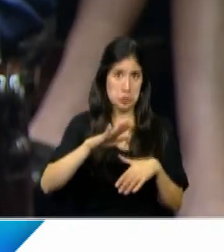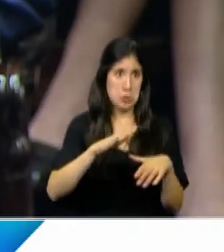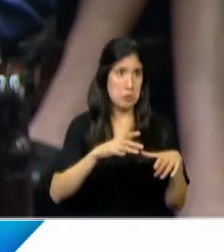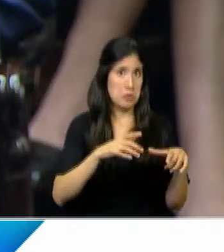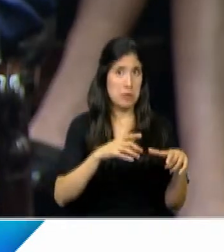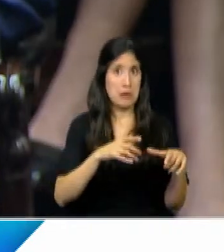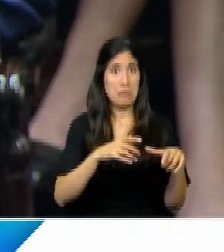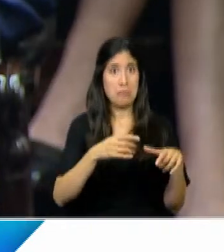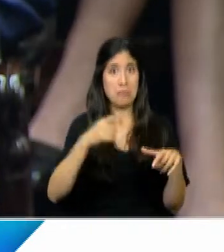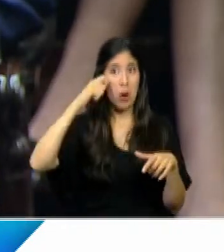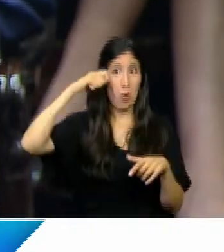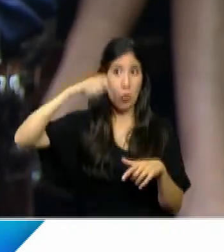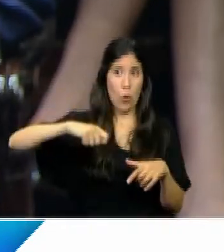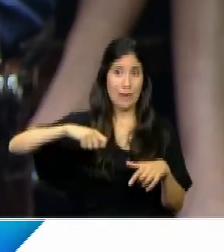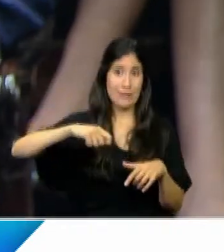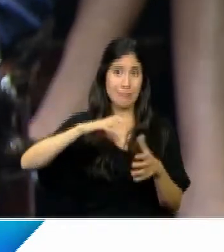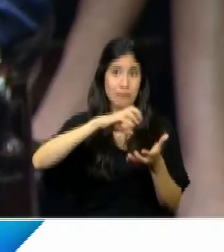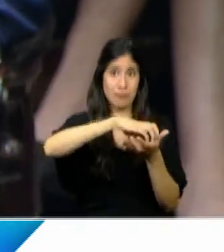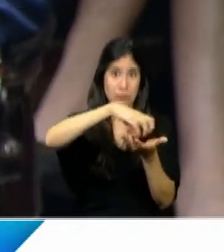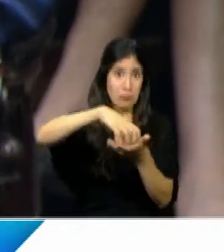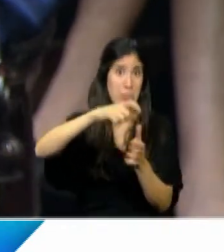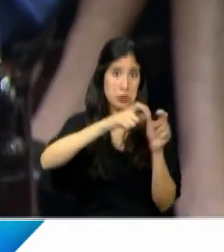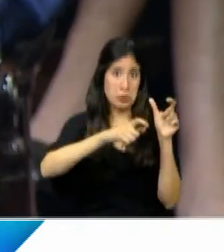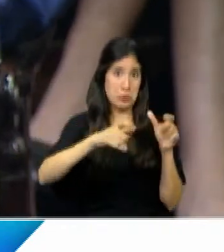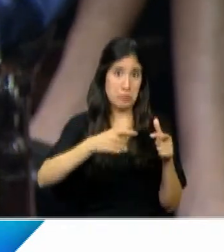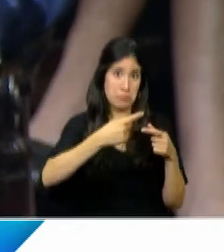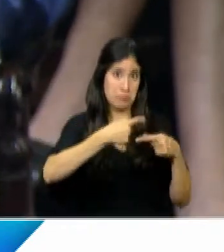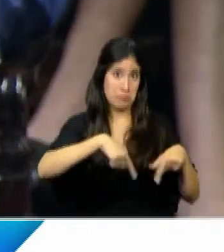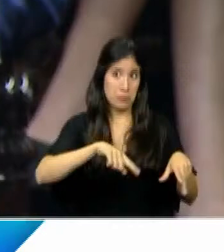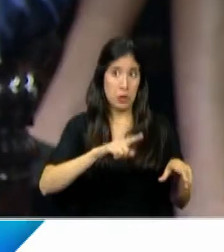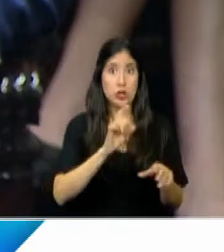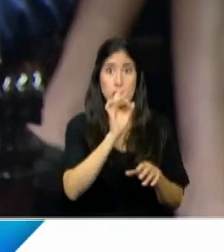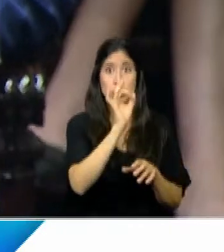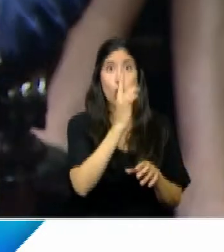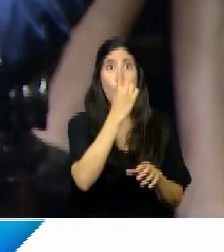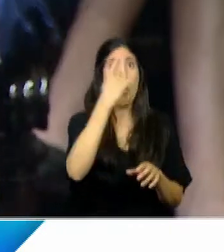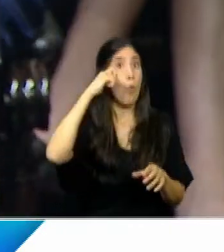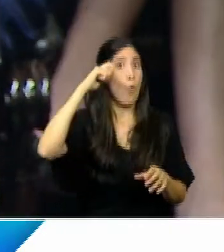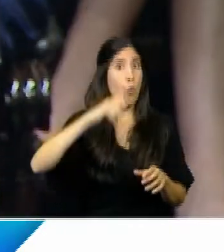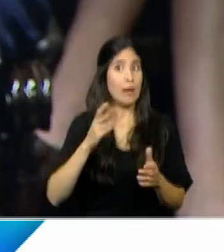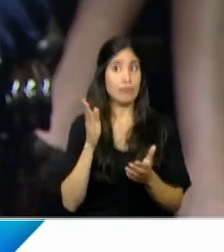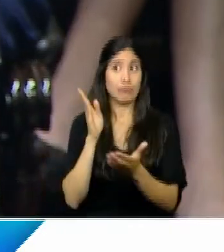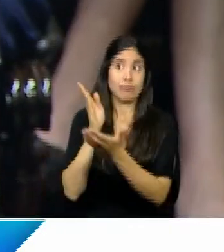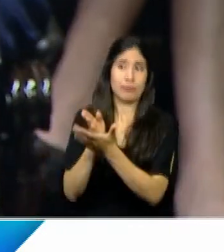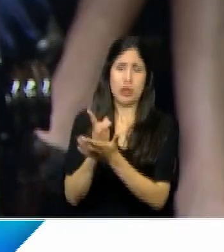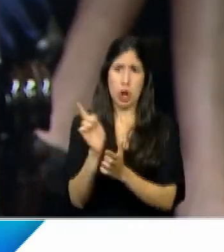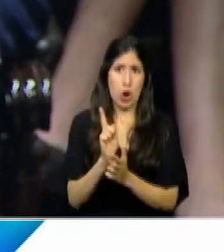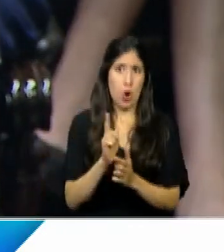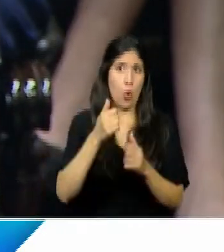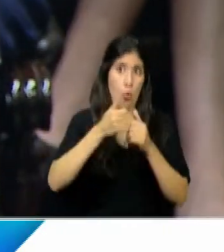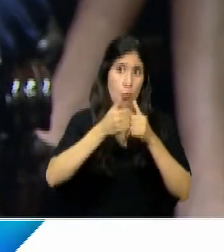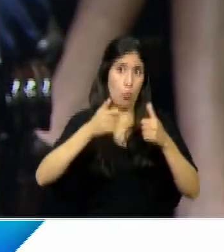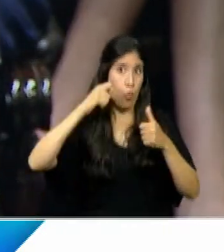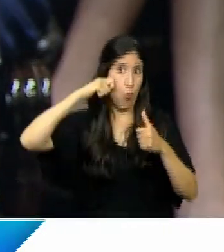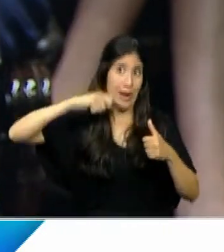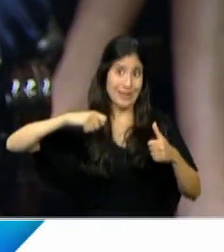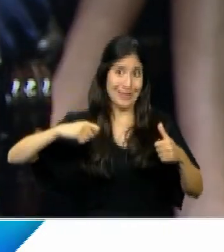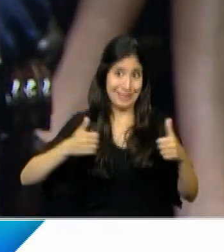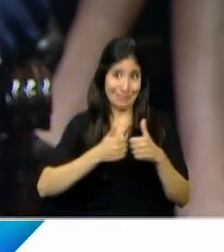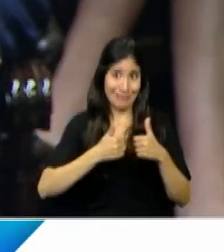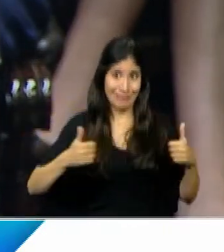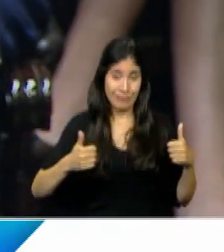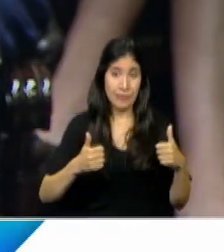por un tribunal pluripersonal, es decir, no es un solo juez el que condena a alguien, y la revisión de